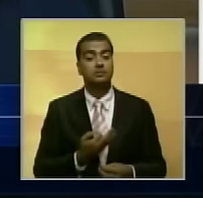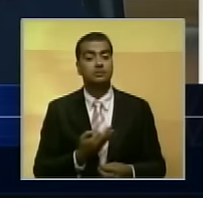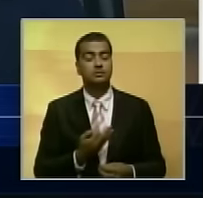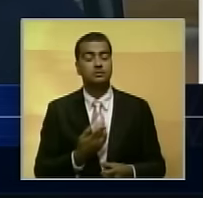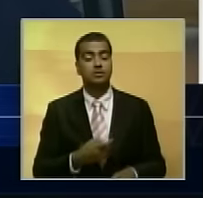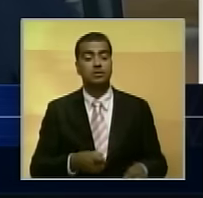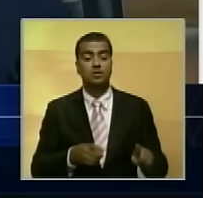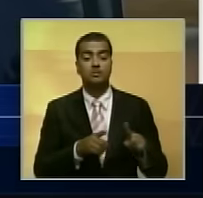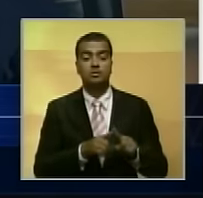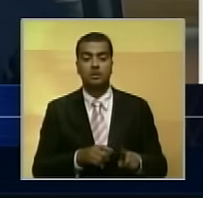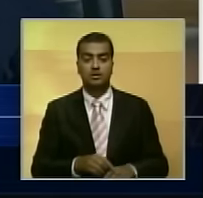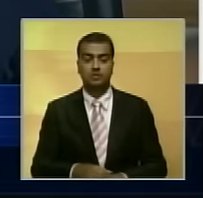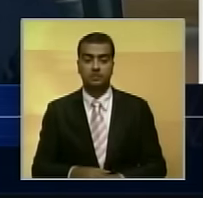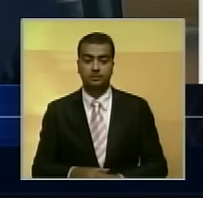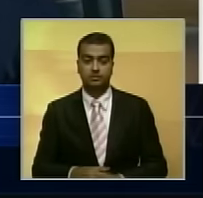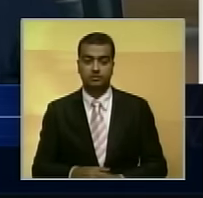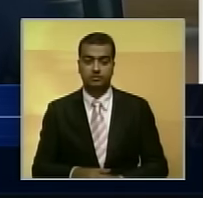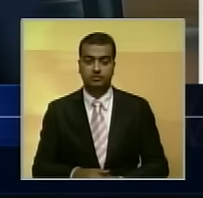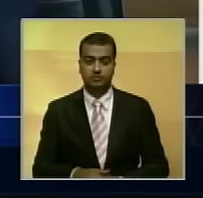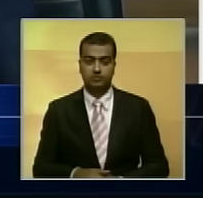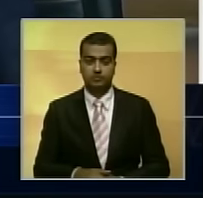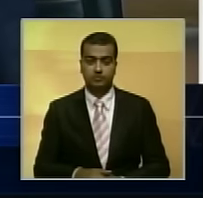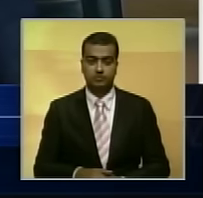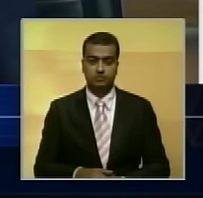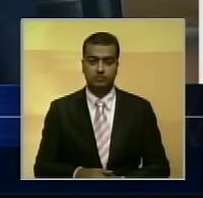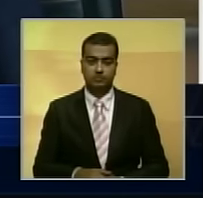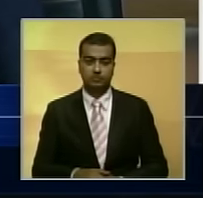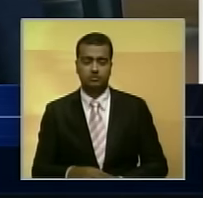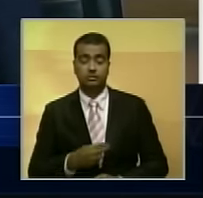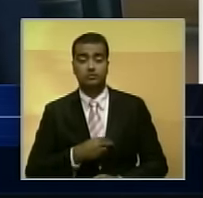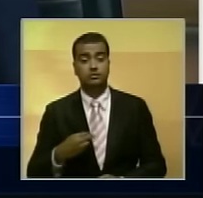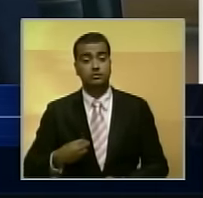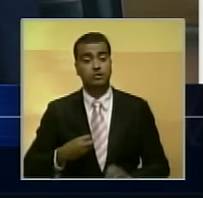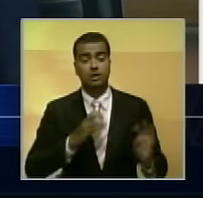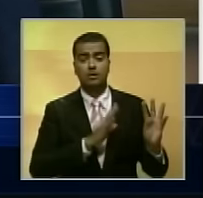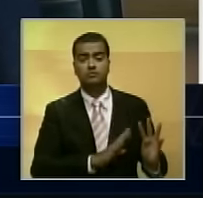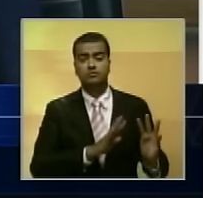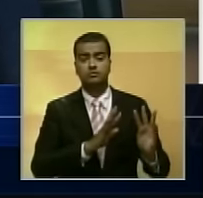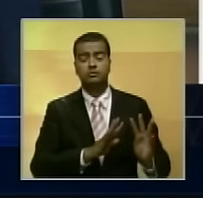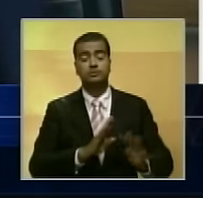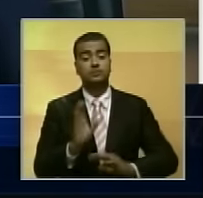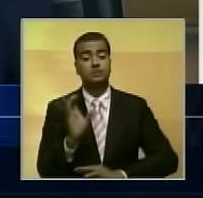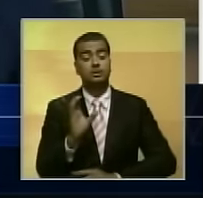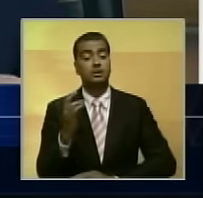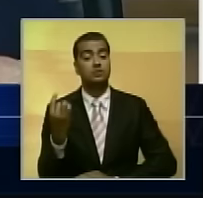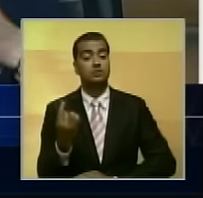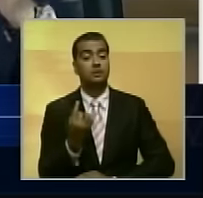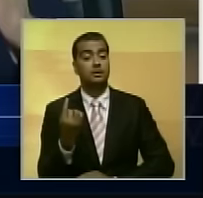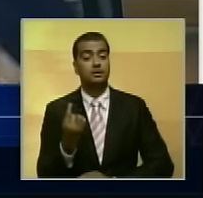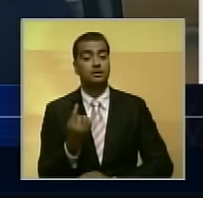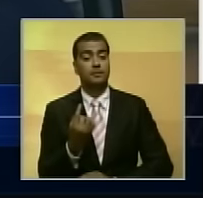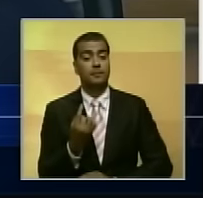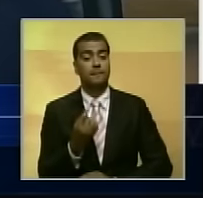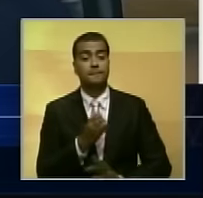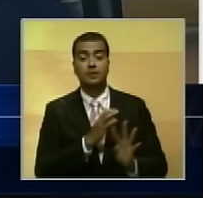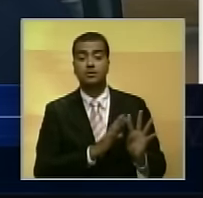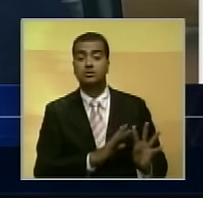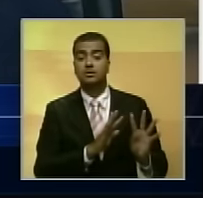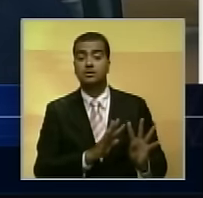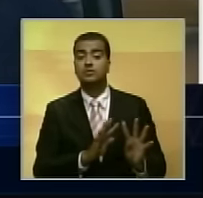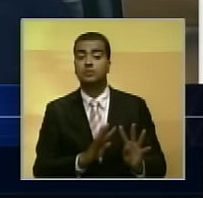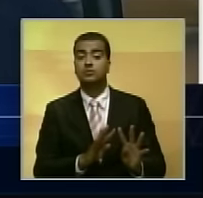lo que acá está ocurriendo. Nuestra concentración en Caracas solamente fue una